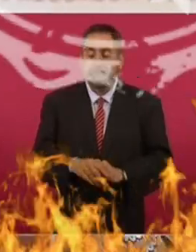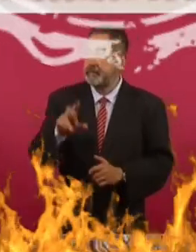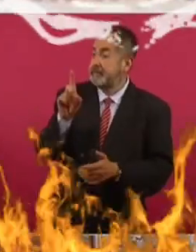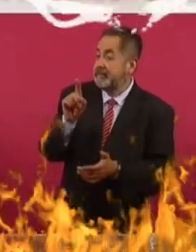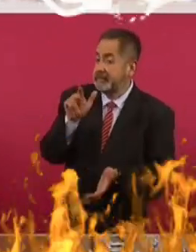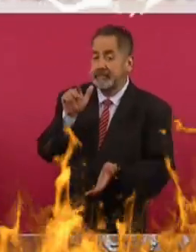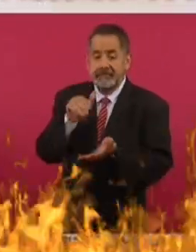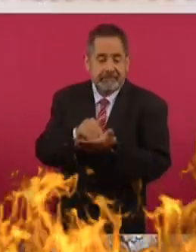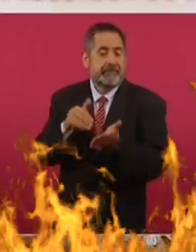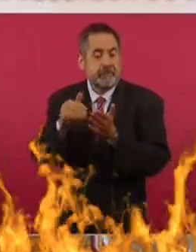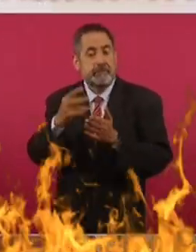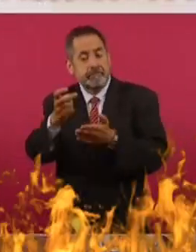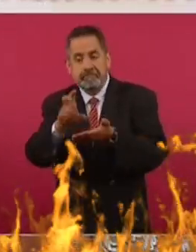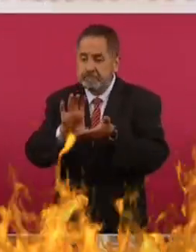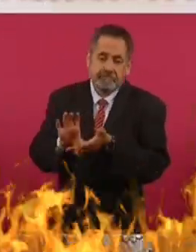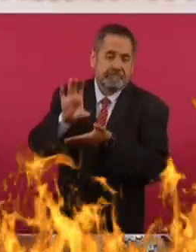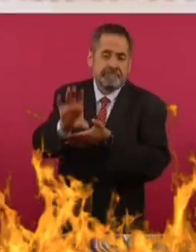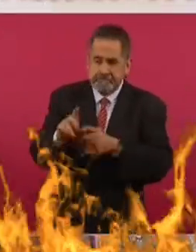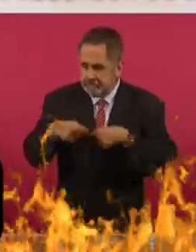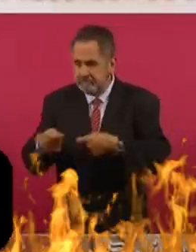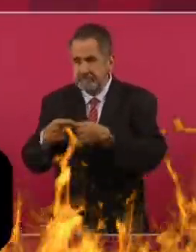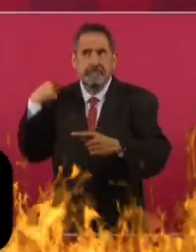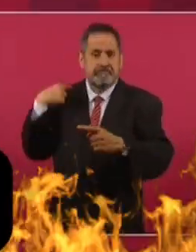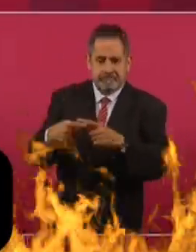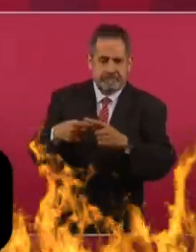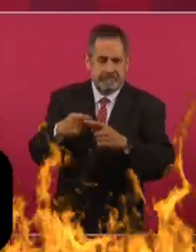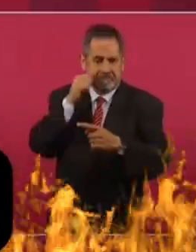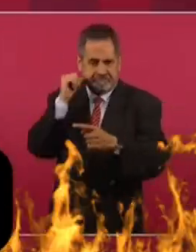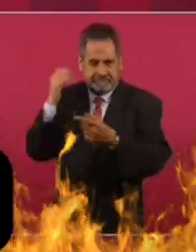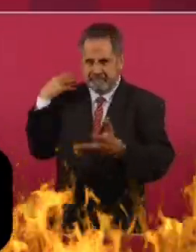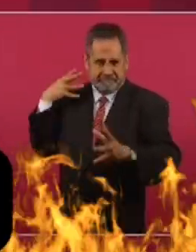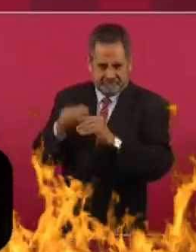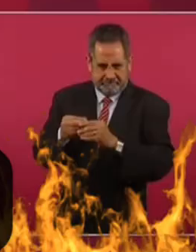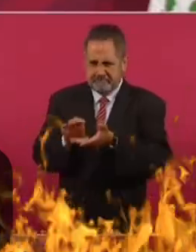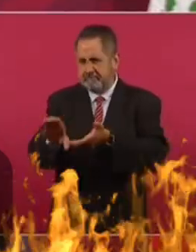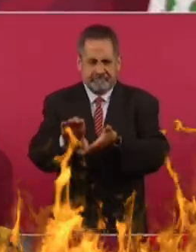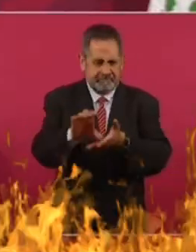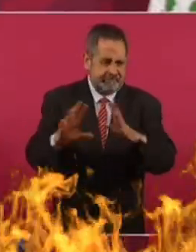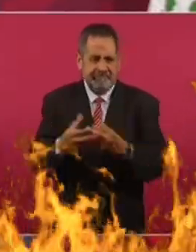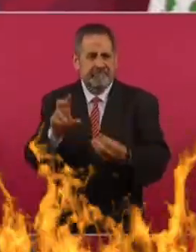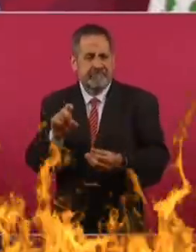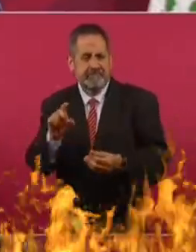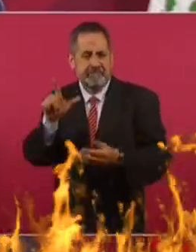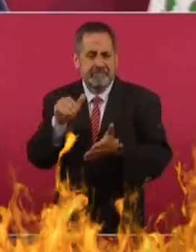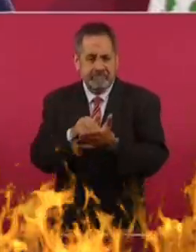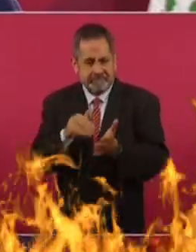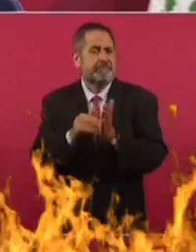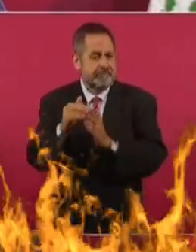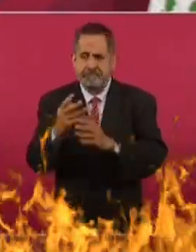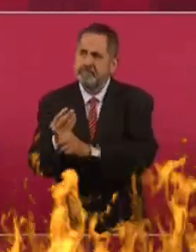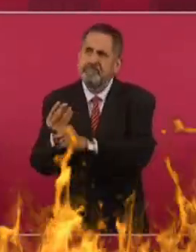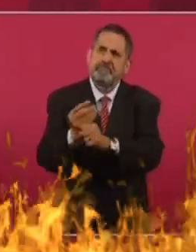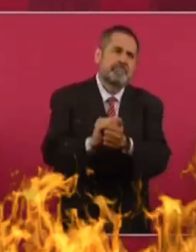37 mil millones. Es lo que hemos invertido hasta ayer en la rehabilitación. Pero no solo eso.